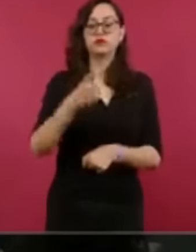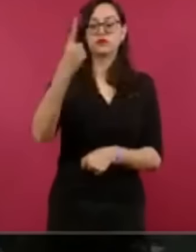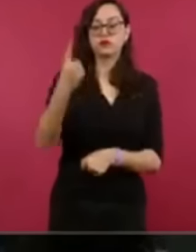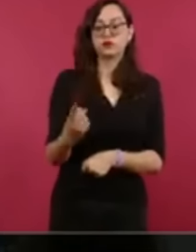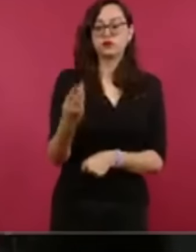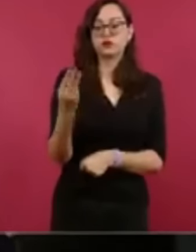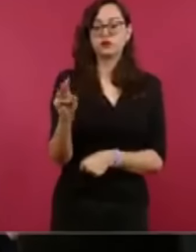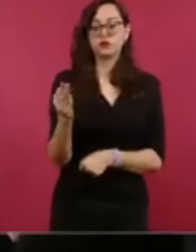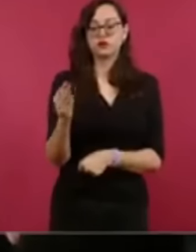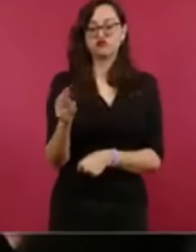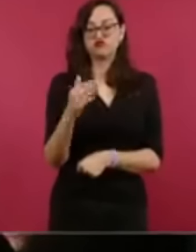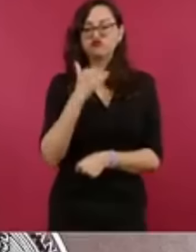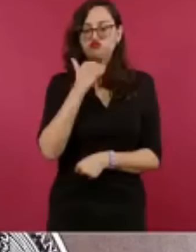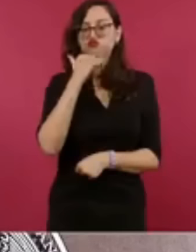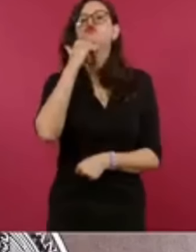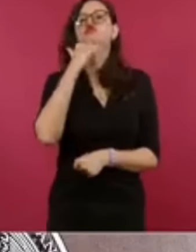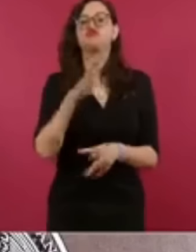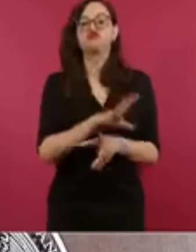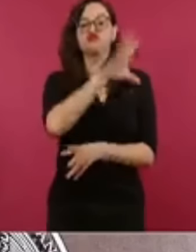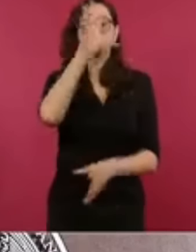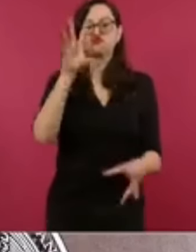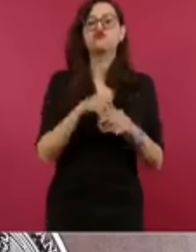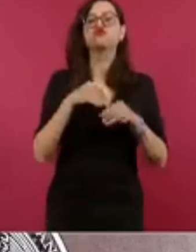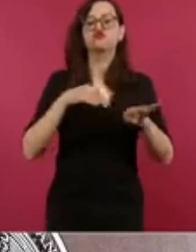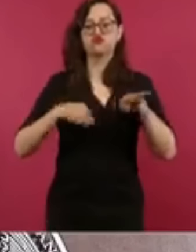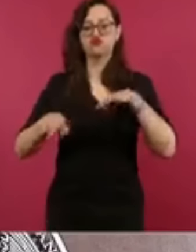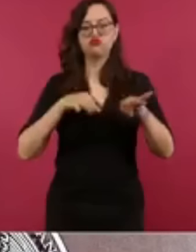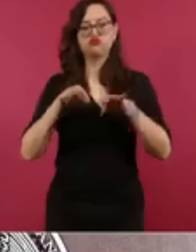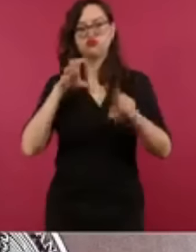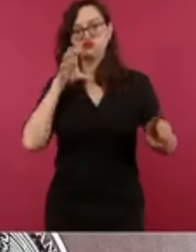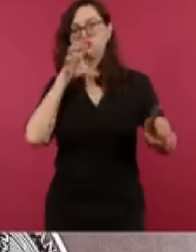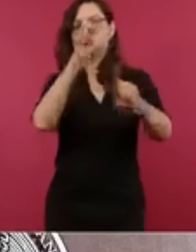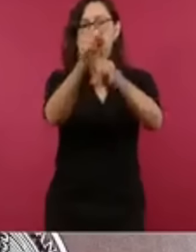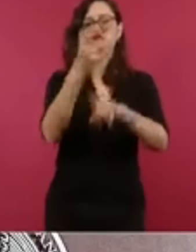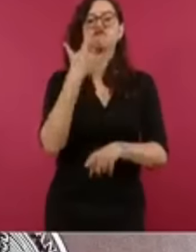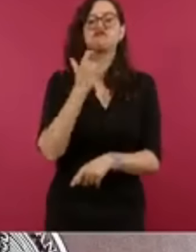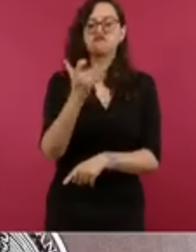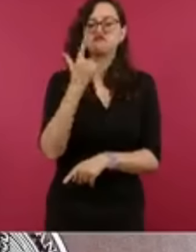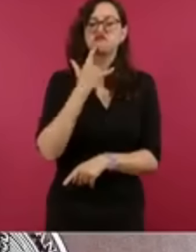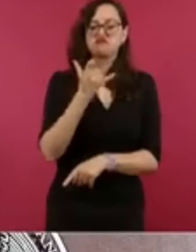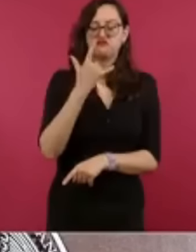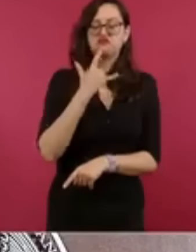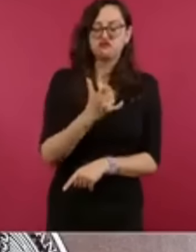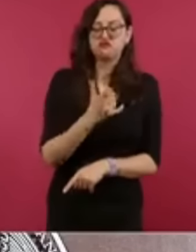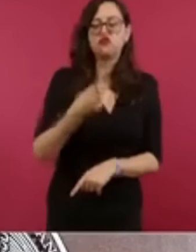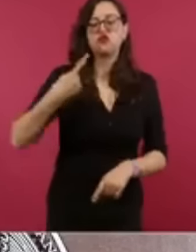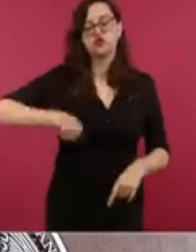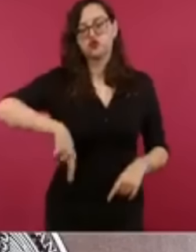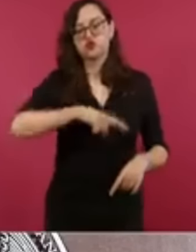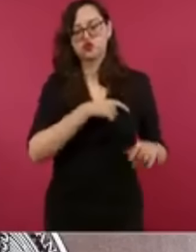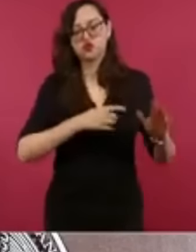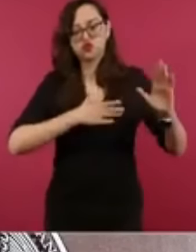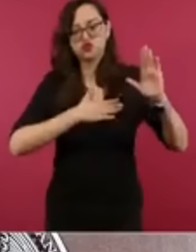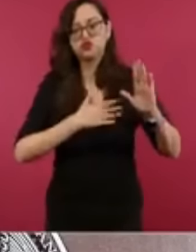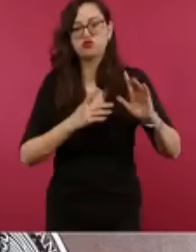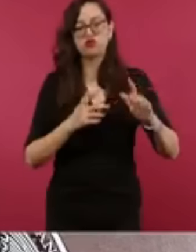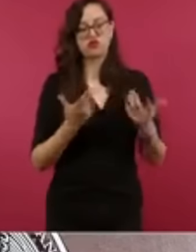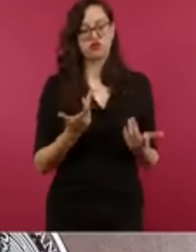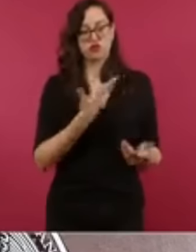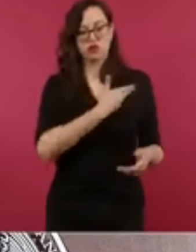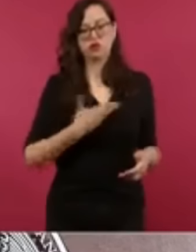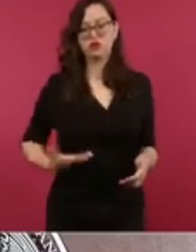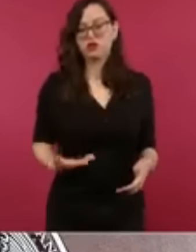alcanzar la dignidad absoluta de todos los trabajadores. Es el compromiso que nos ha y el legado del presidente Andrés